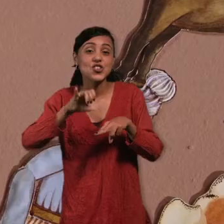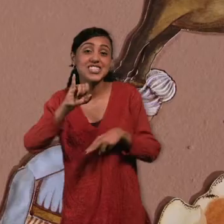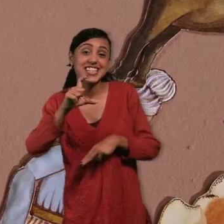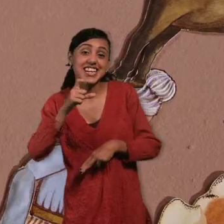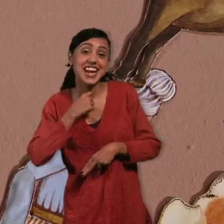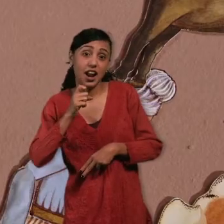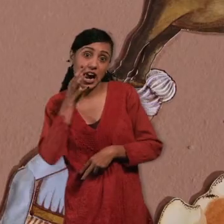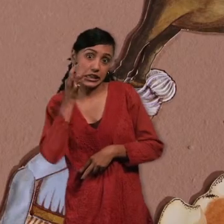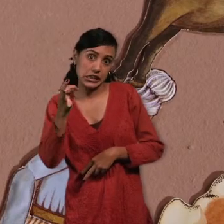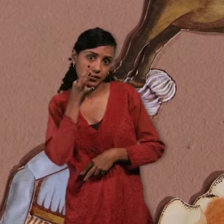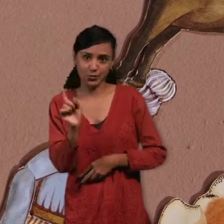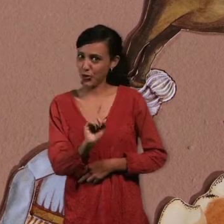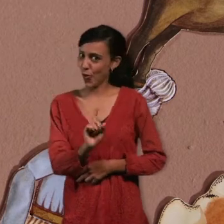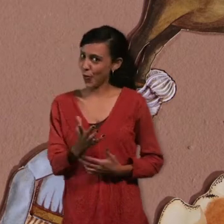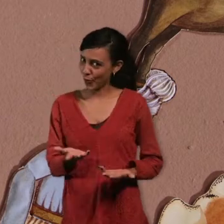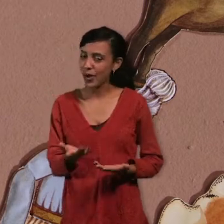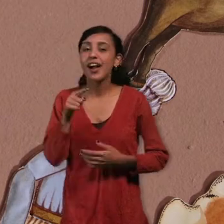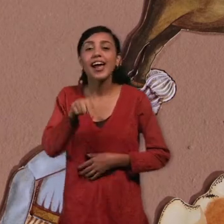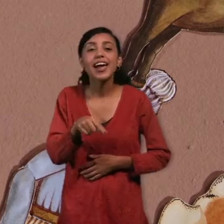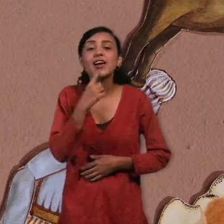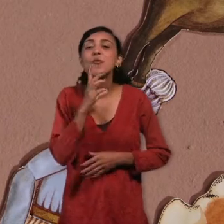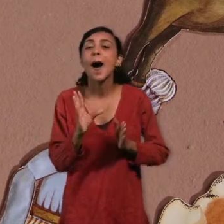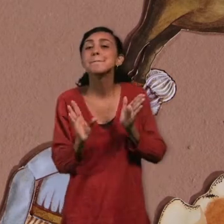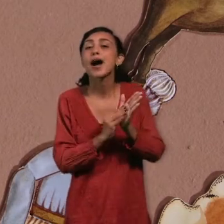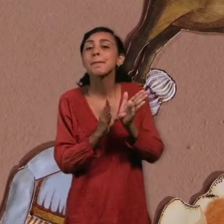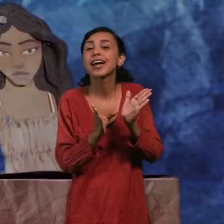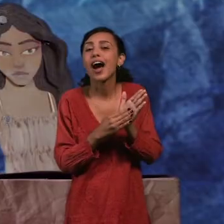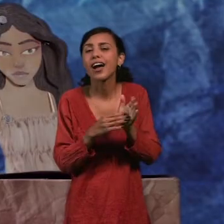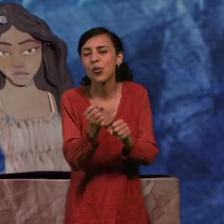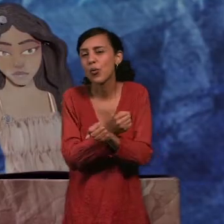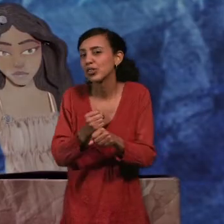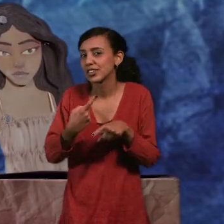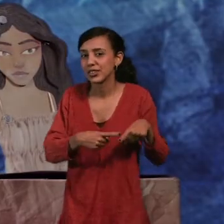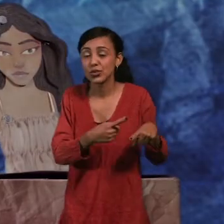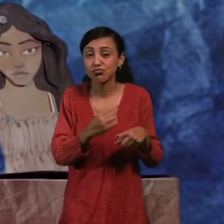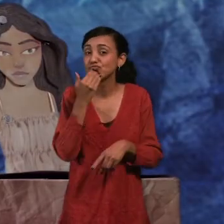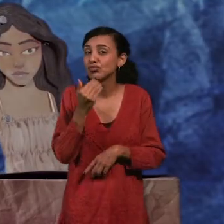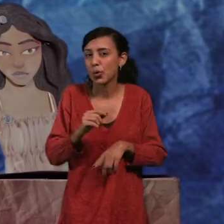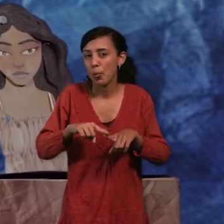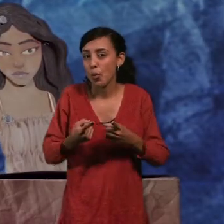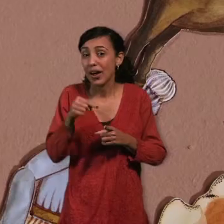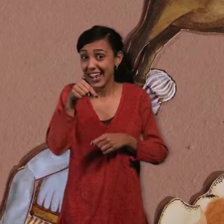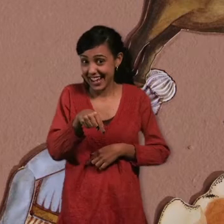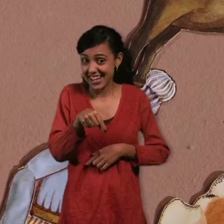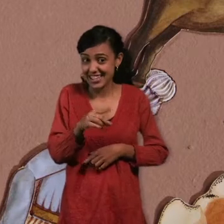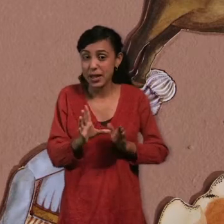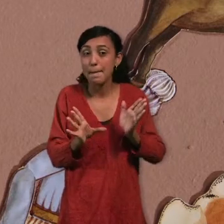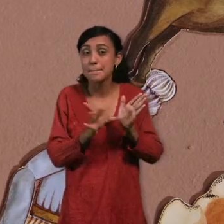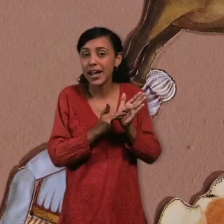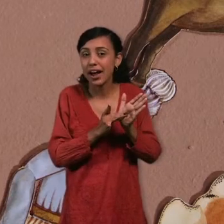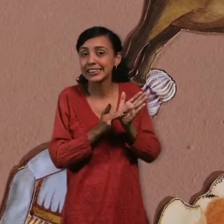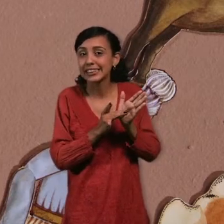comer. Es un tipo de material para pegar multiuso, que lo bueno que tiene es que ese material se pega y se